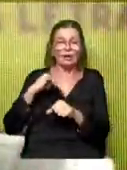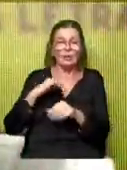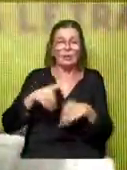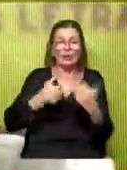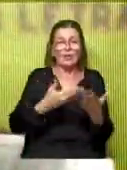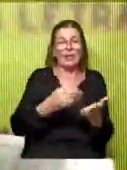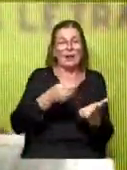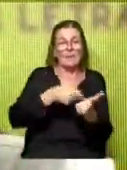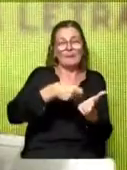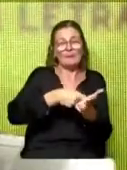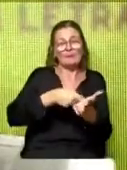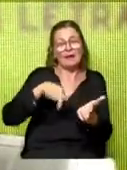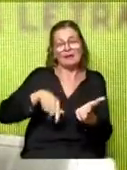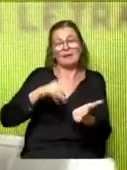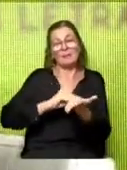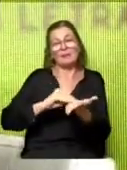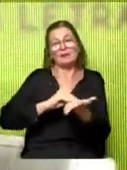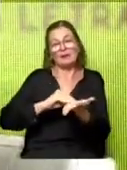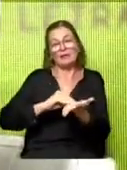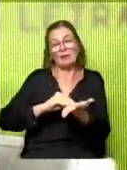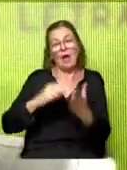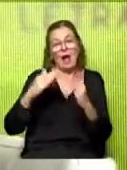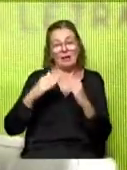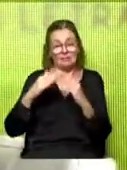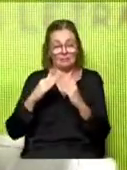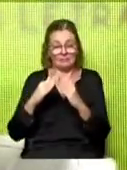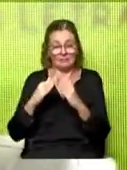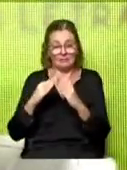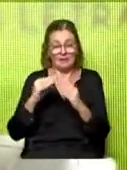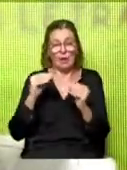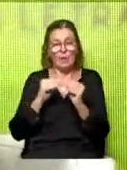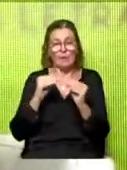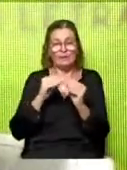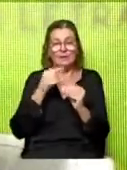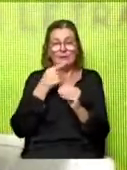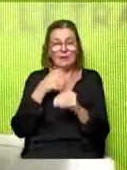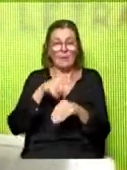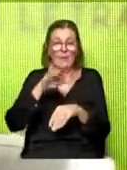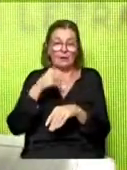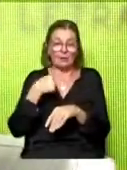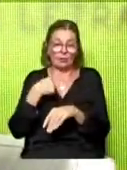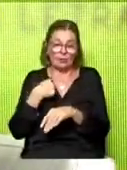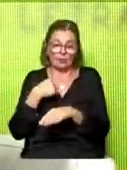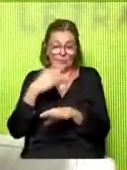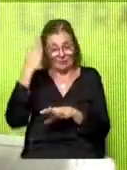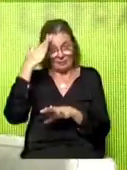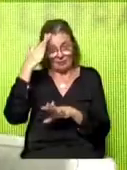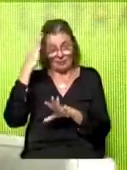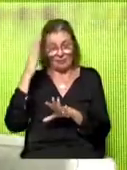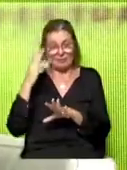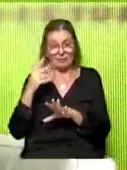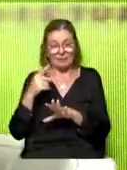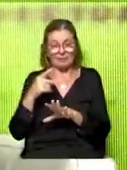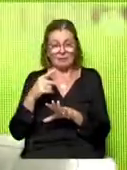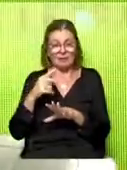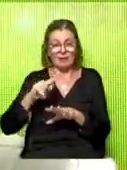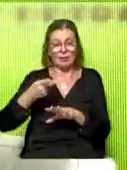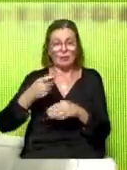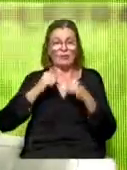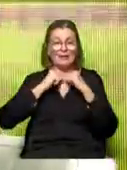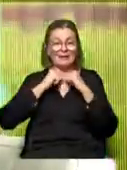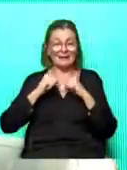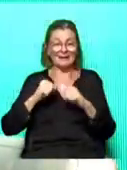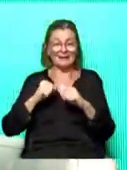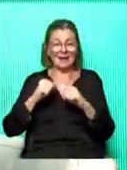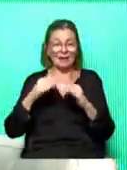dinero en esta administración a vivienda. La compañera debe saber más que yo. El propio subsecretario